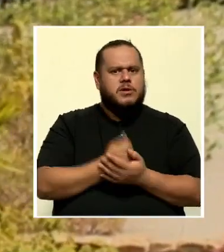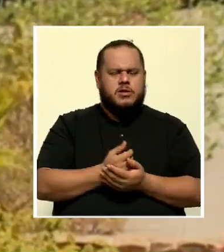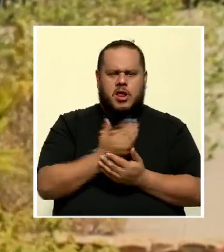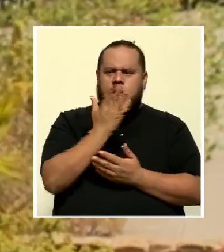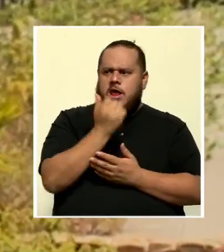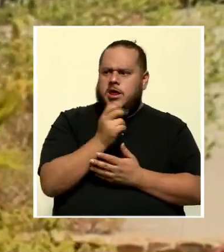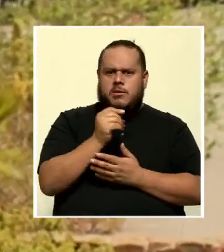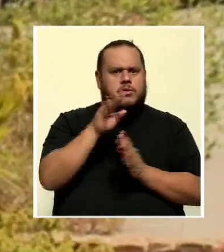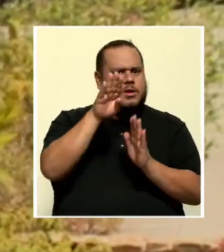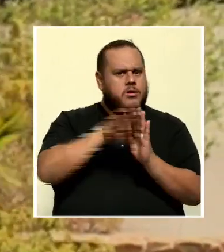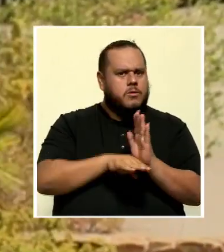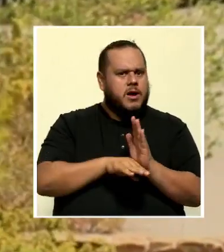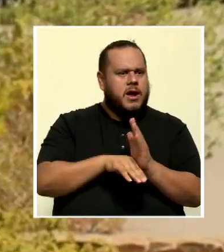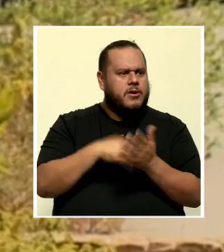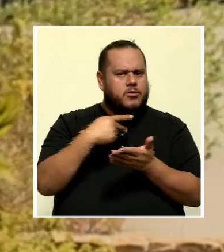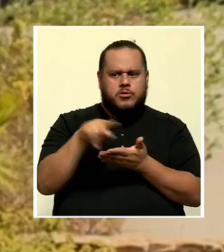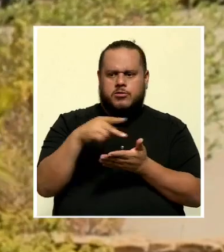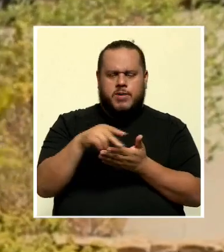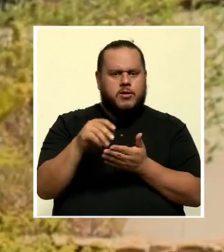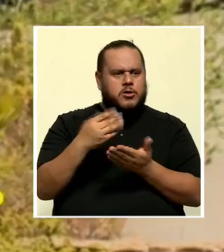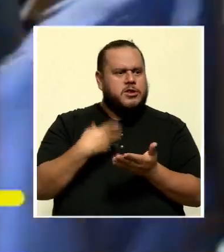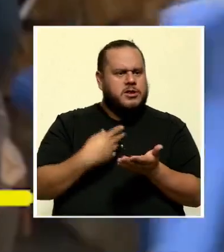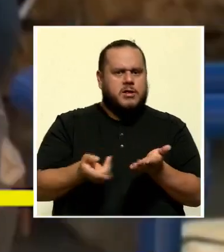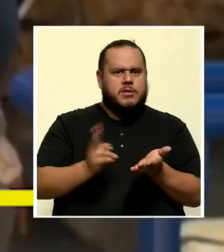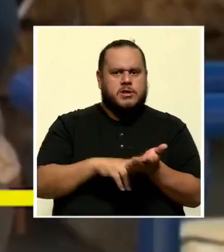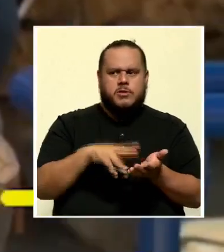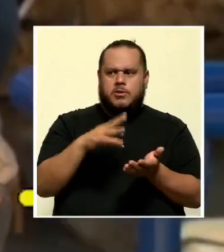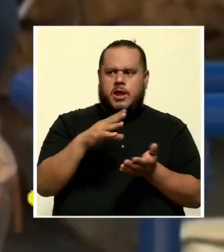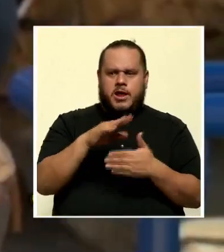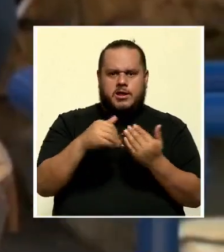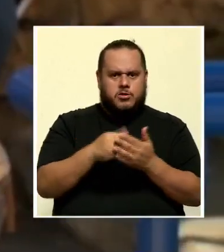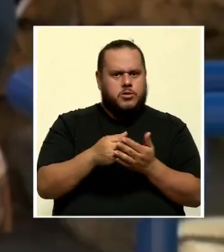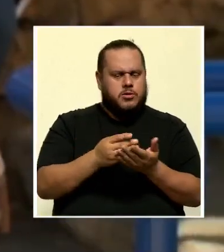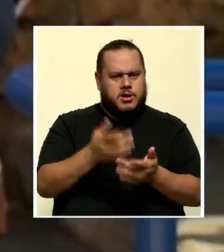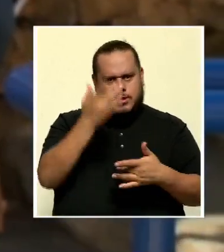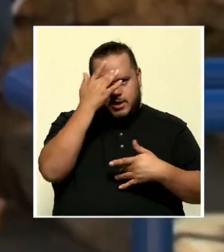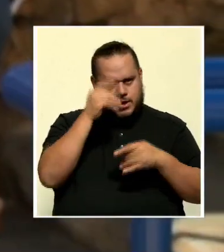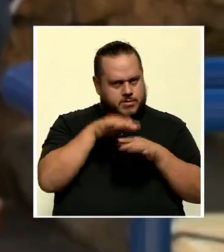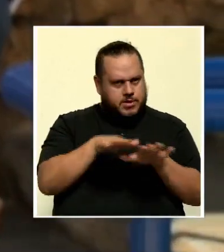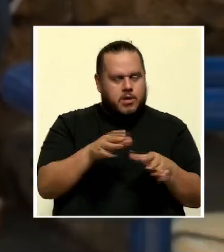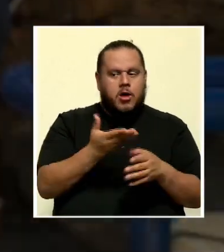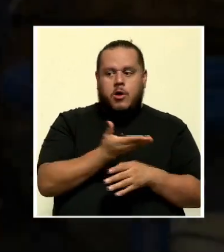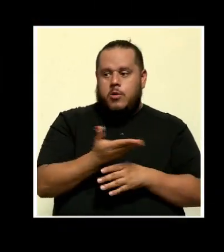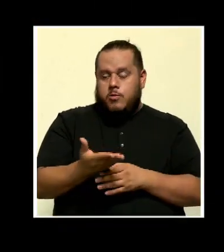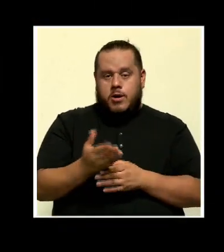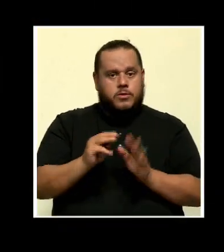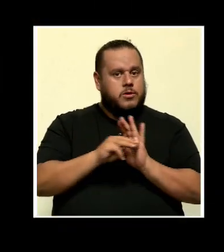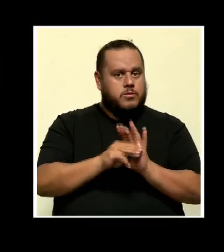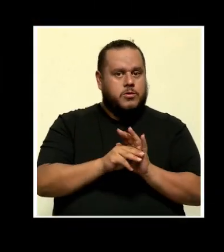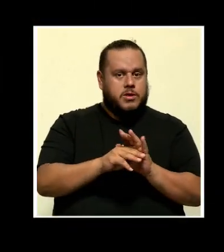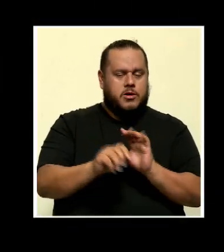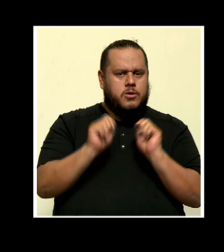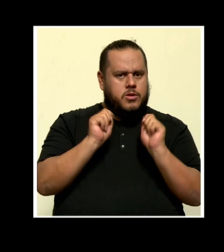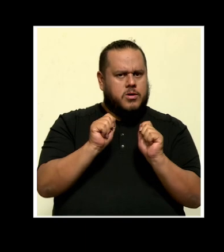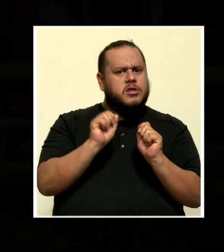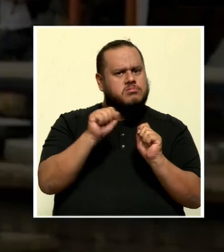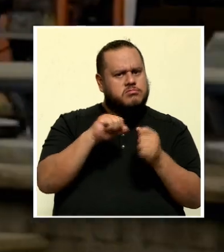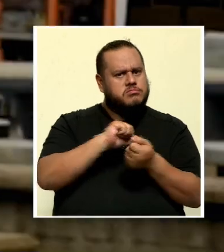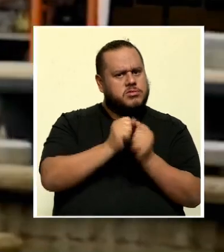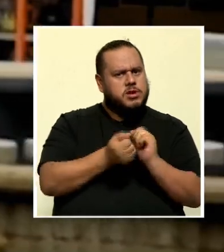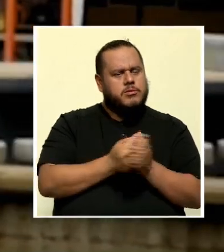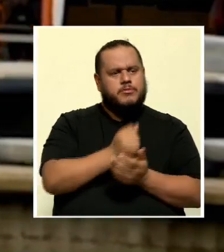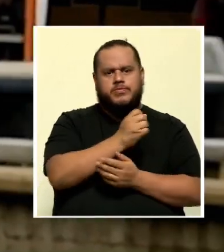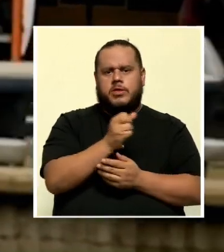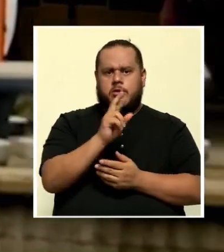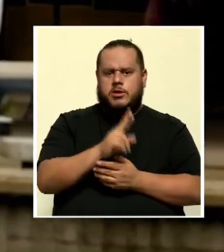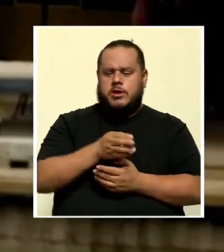por qué no bajaron los costos de matrícula y materias durante la pandemia cuando el modelo de educación sí cambió? En Costa Rica,